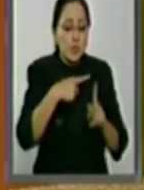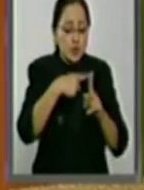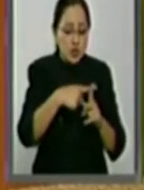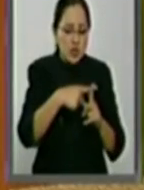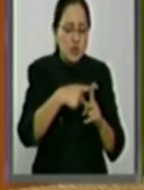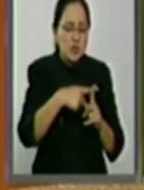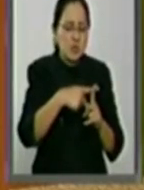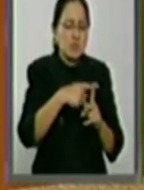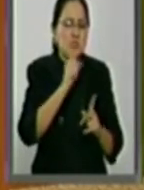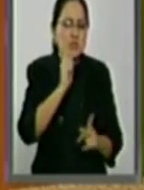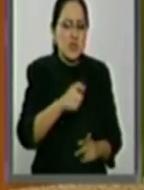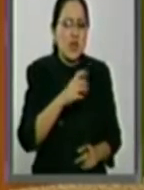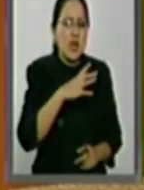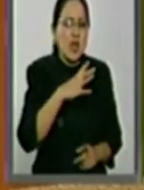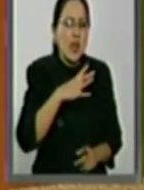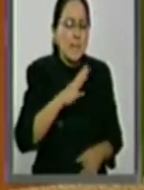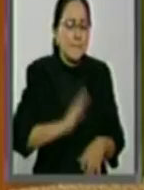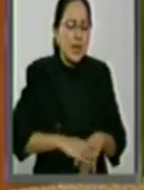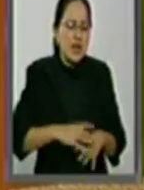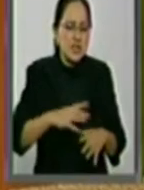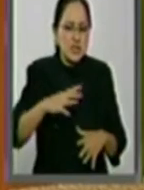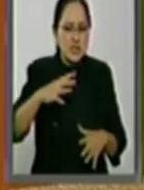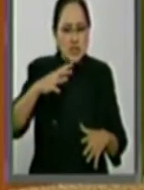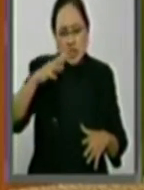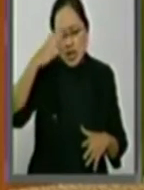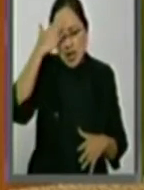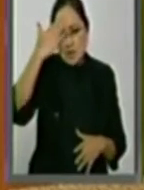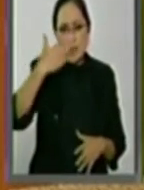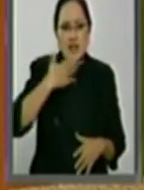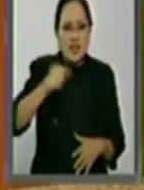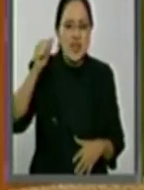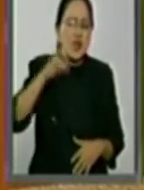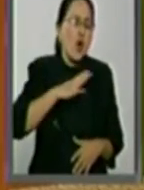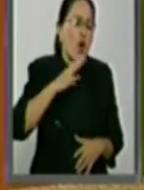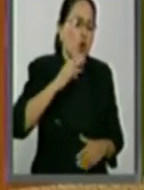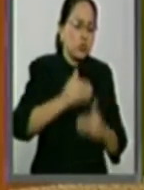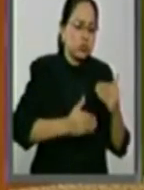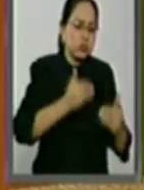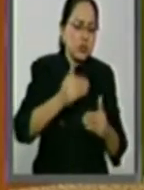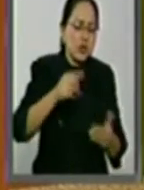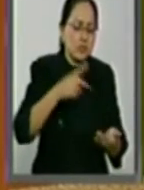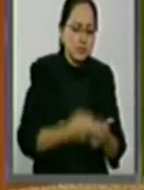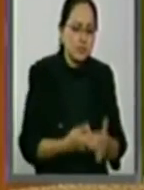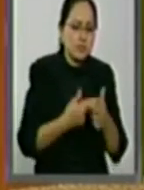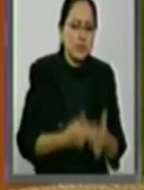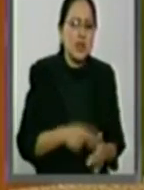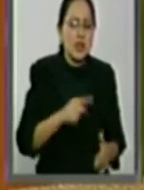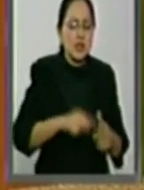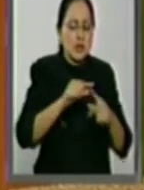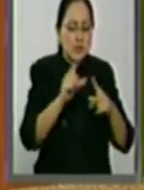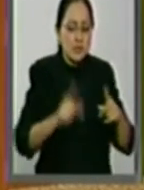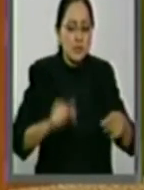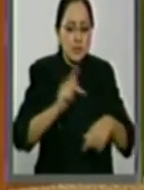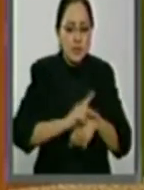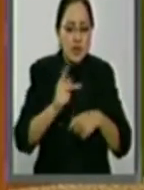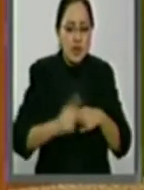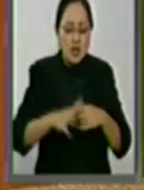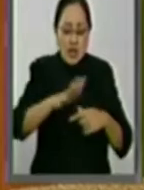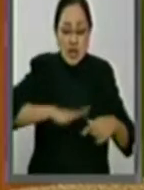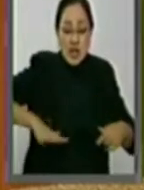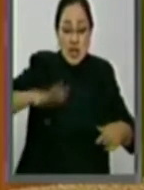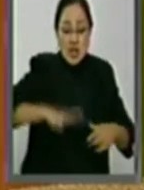necesitamos detonar el enorme potencial que tiene este país con un territorio extenso, con una